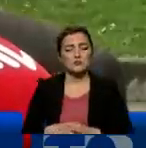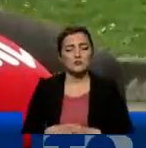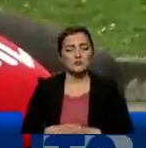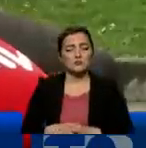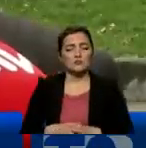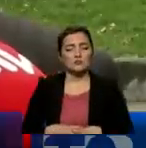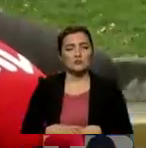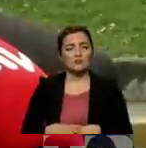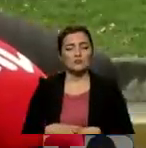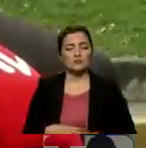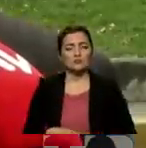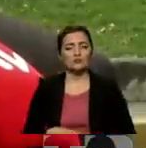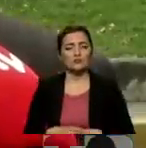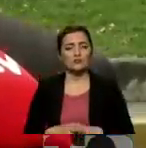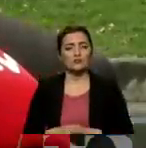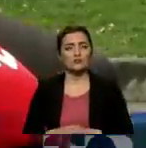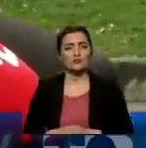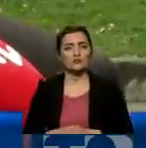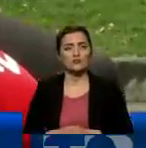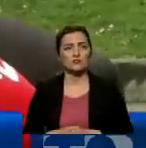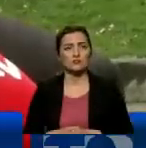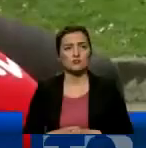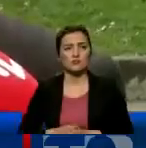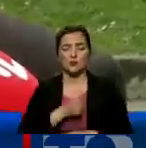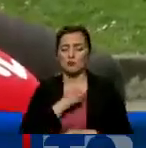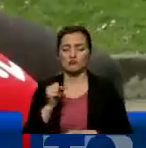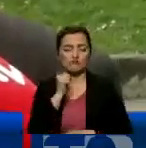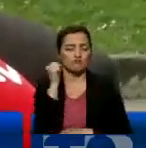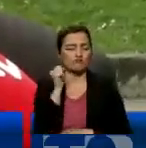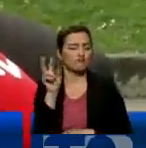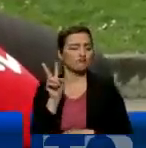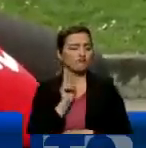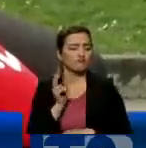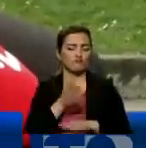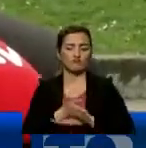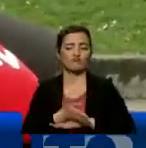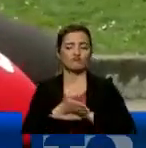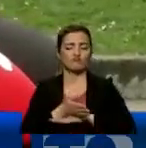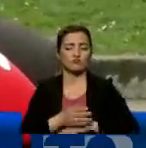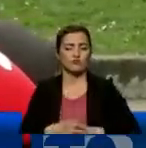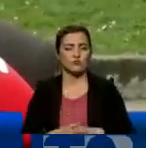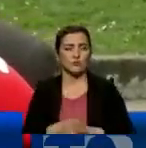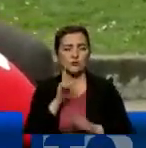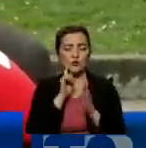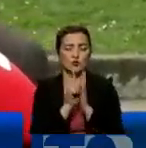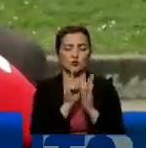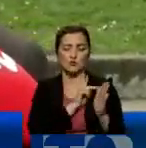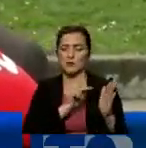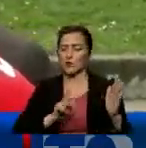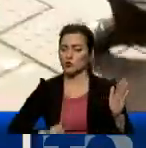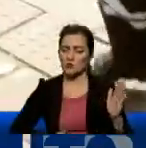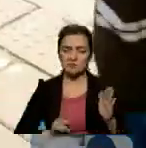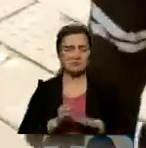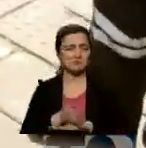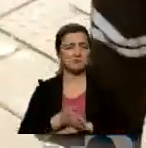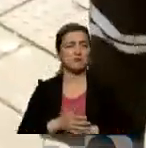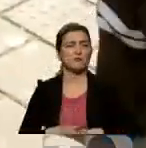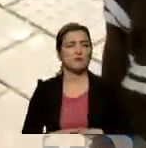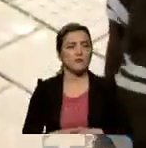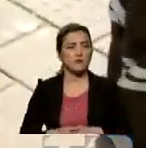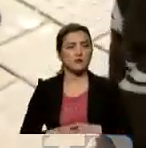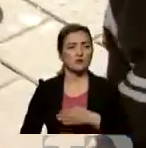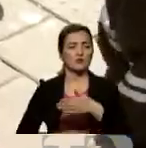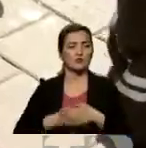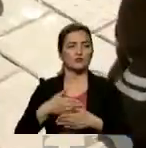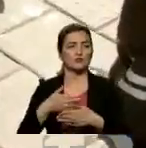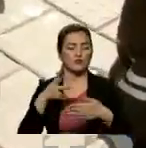Continuaremos ejerciendo los derechos que le corresponden a la víctima. En su momento nos presentaremos como acusadores particulares de ser el caso. El